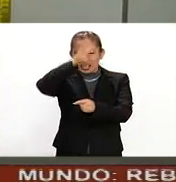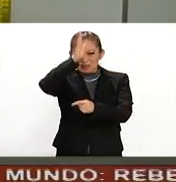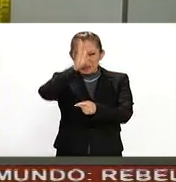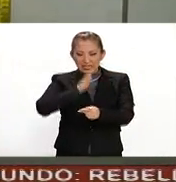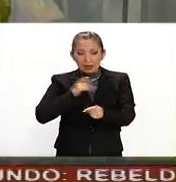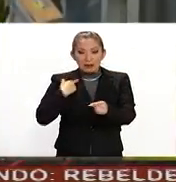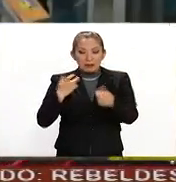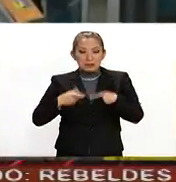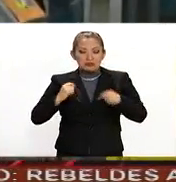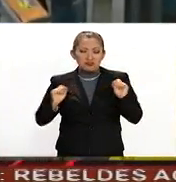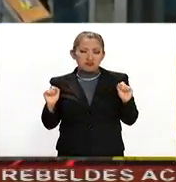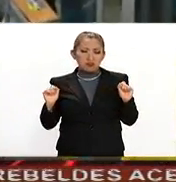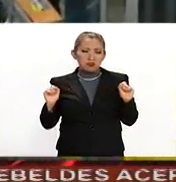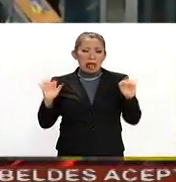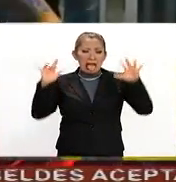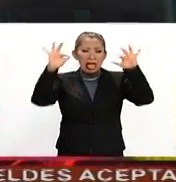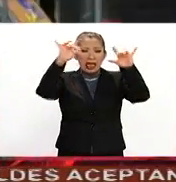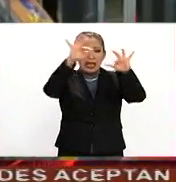que los compradores